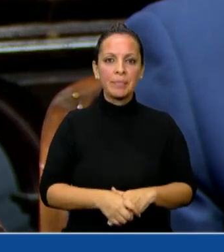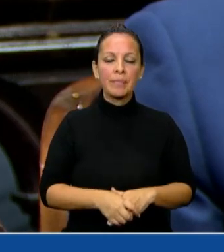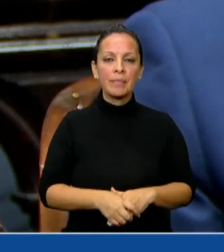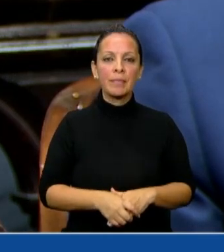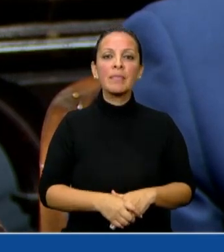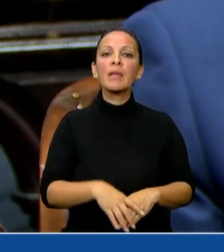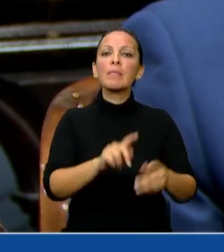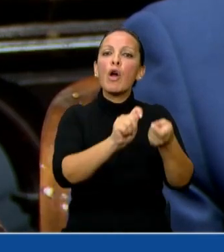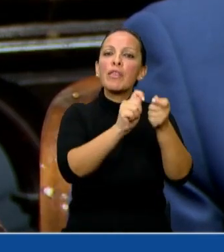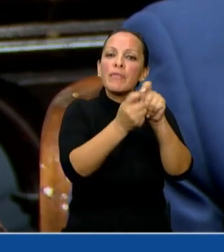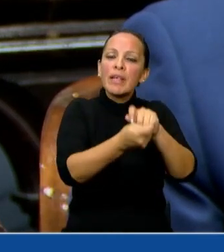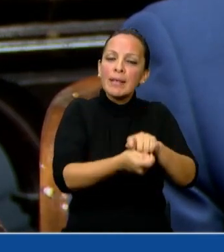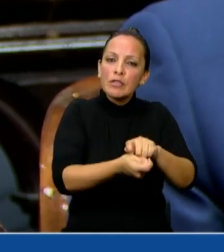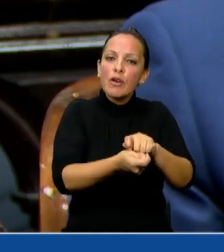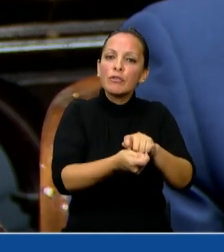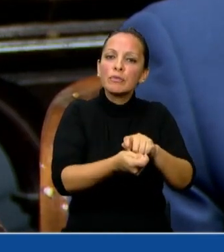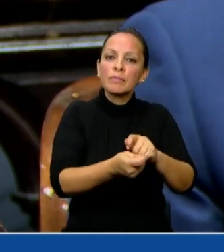en cuanto a